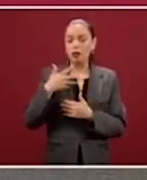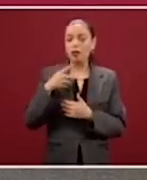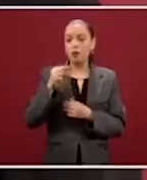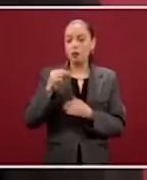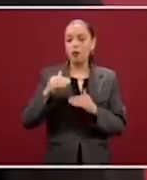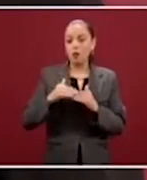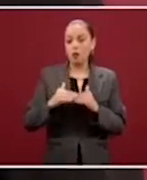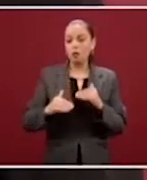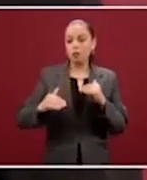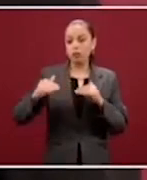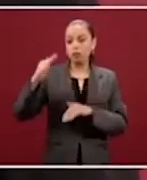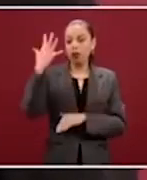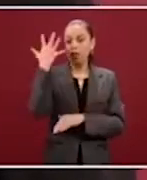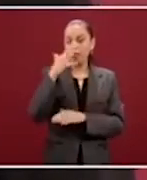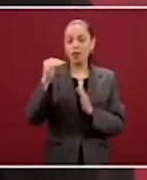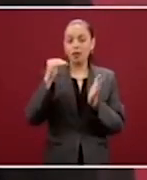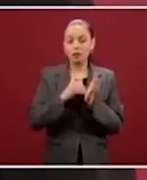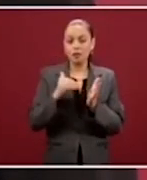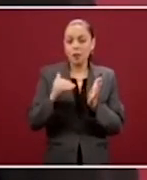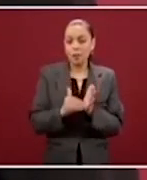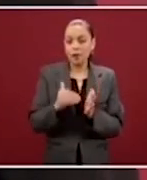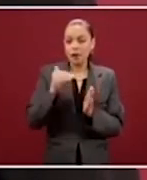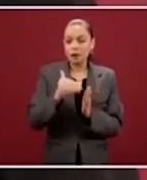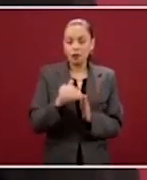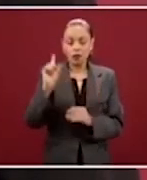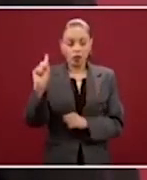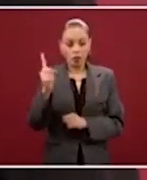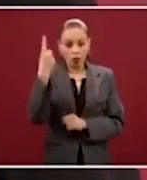en 10 mil millones de dólares